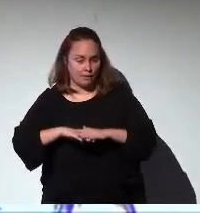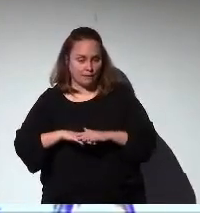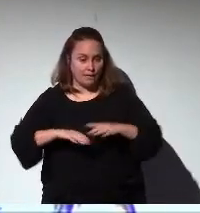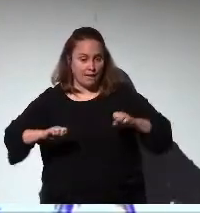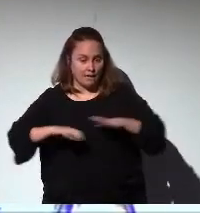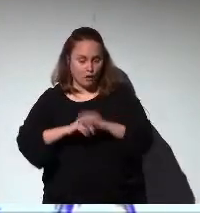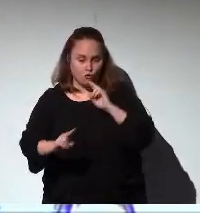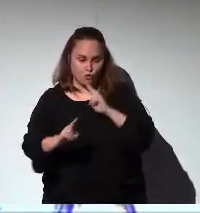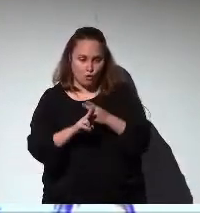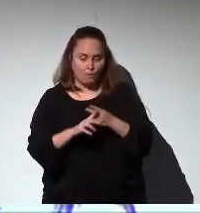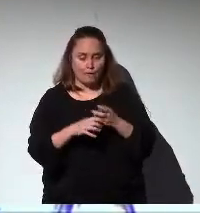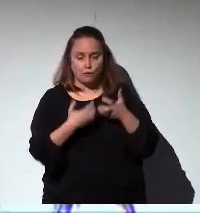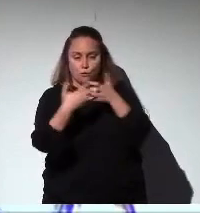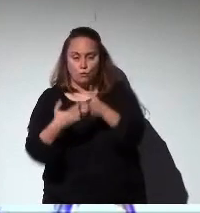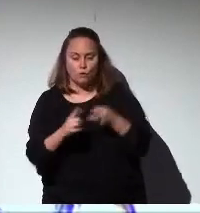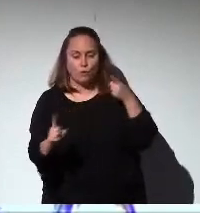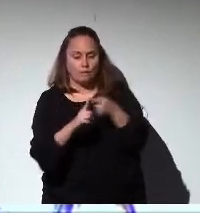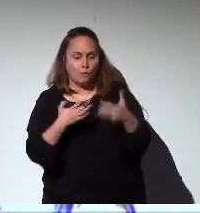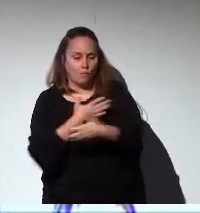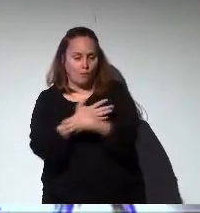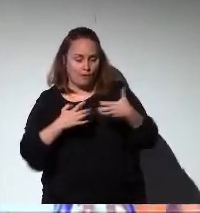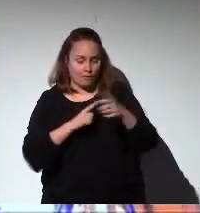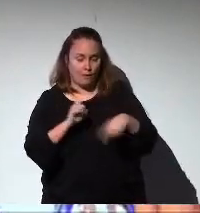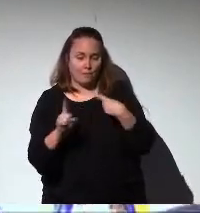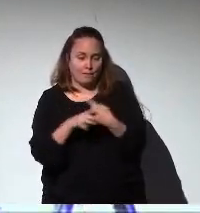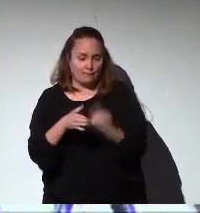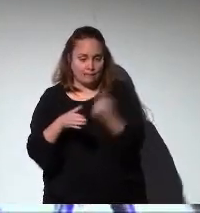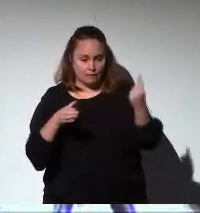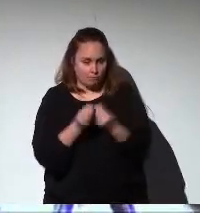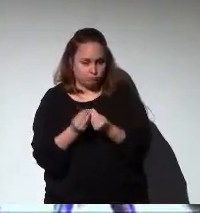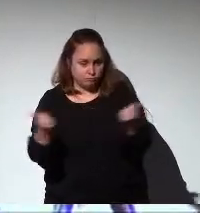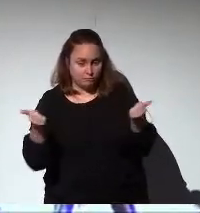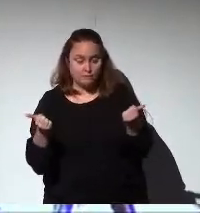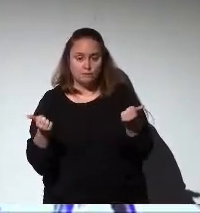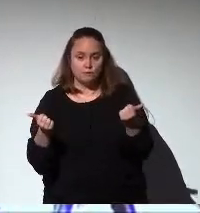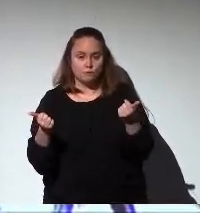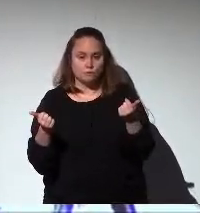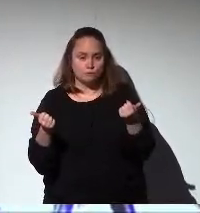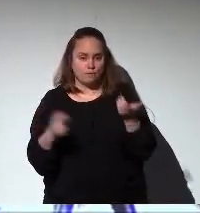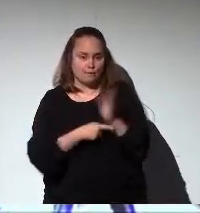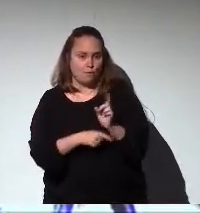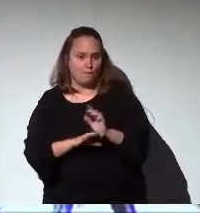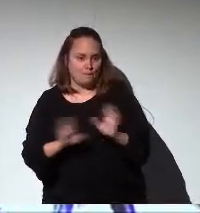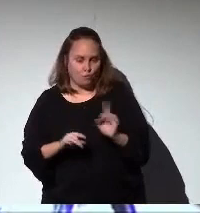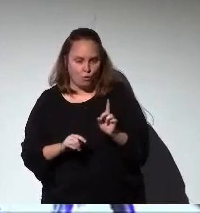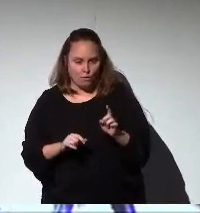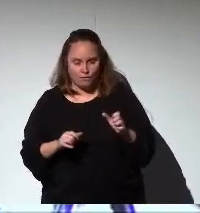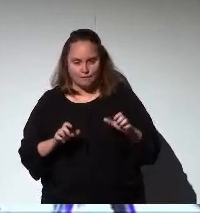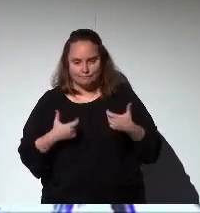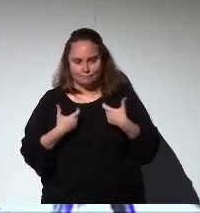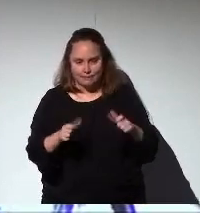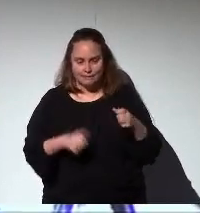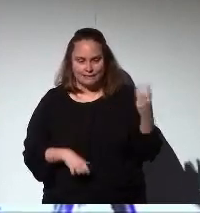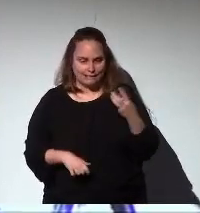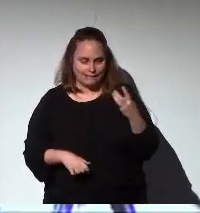de lucha contra la pobreza y exclusión social, sino yo creo que en general a todo el tercer sector de acción social, sobre todo en una mesa que se titula